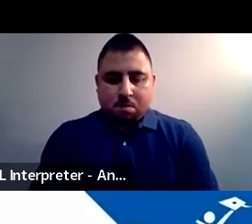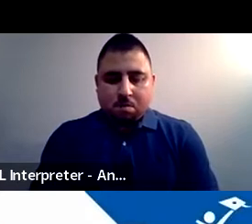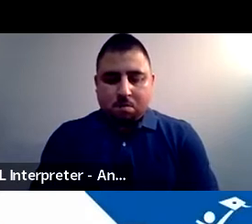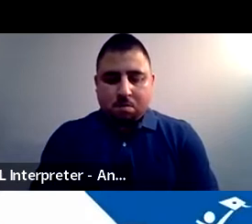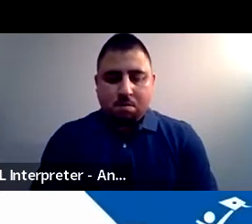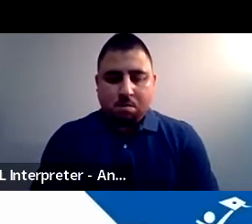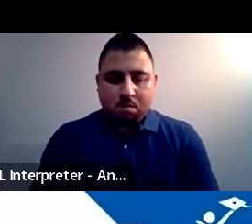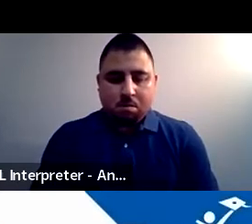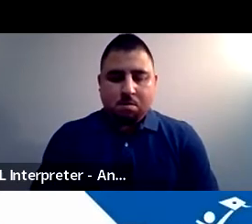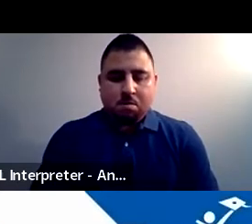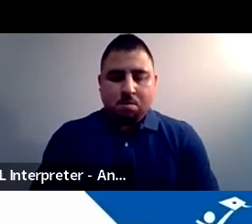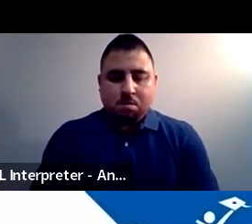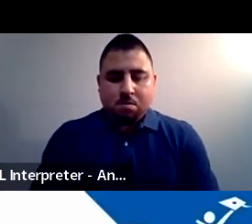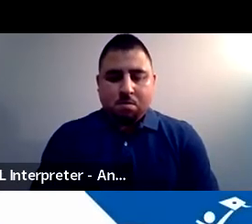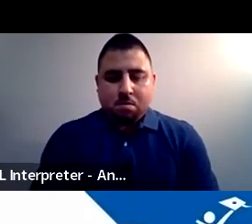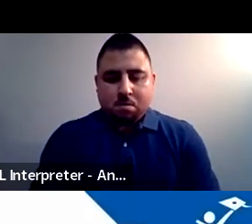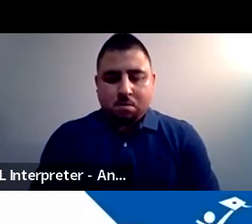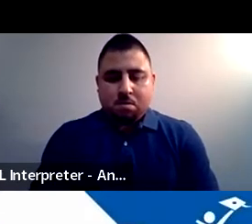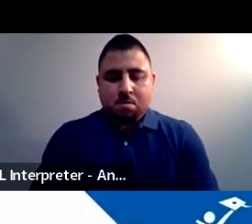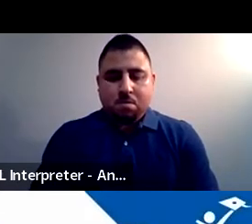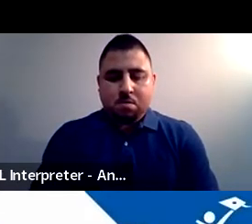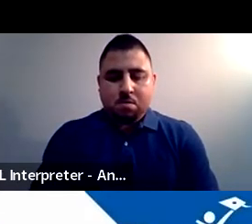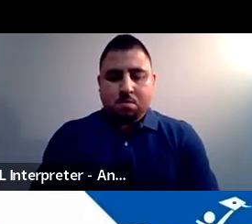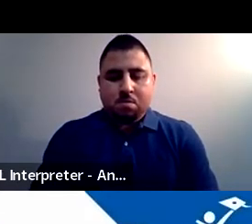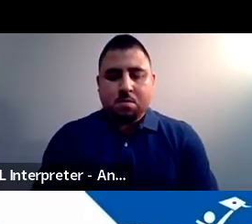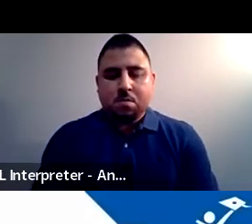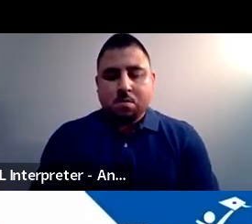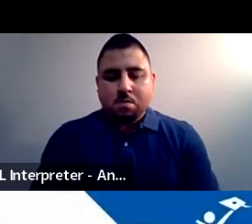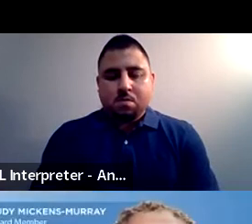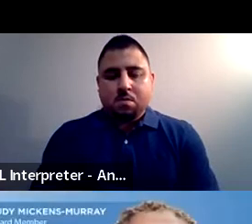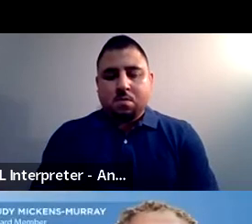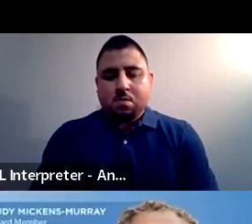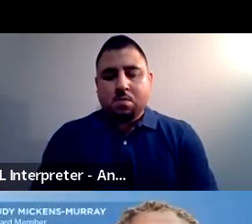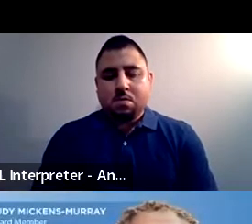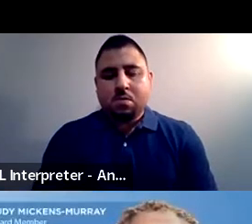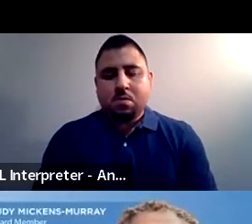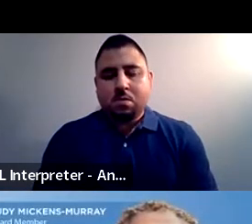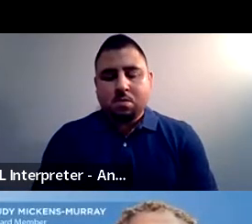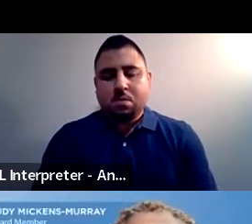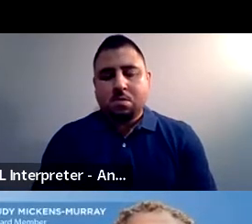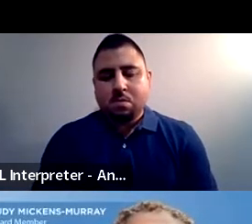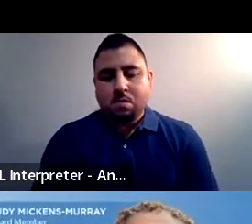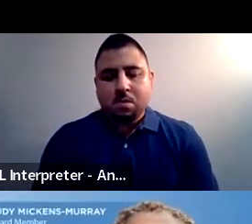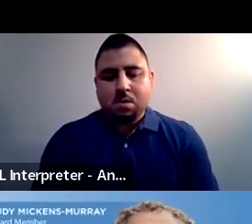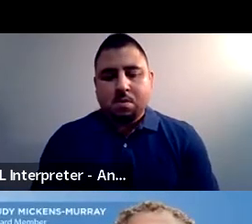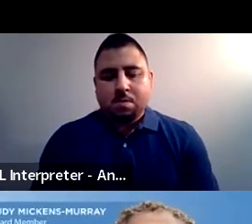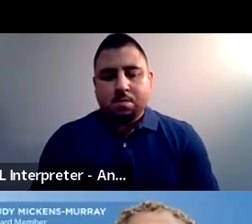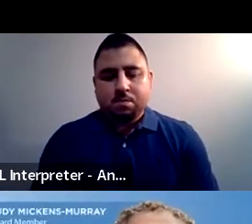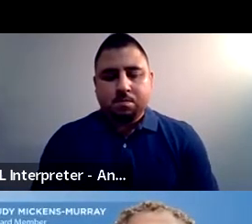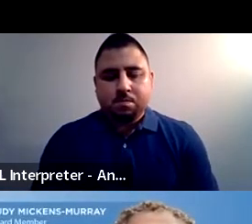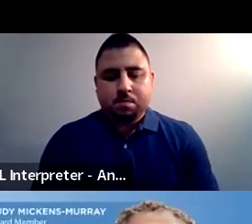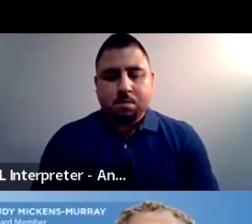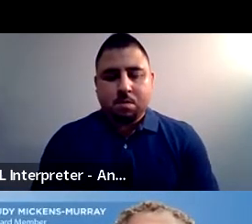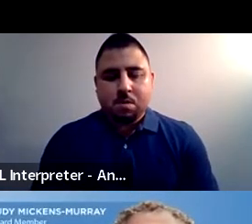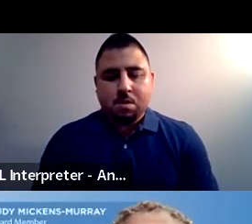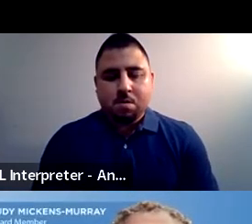la escuela Cherokee. Mi hijo está estudiando ahí desde pre-K. Mi hijo está adaptado a sus maestros y todo. La escuela